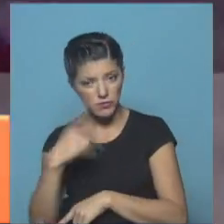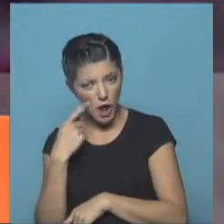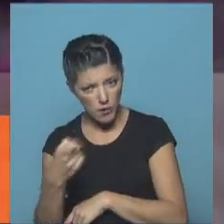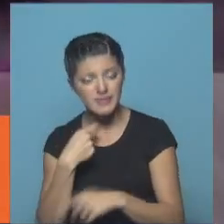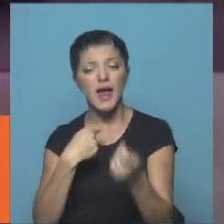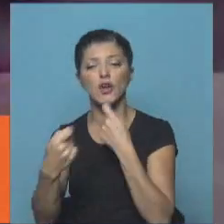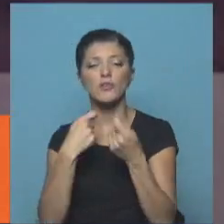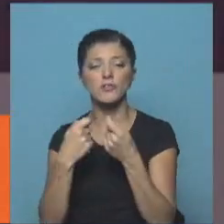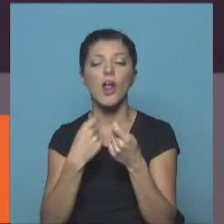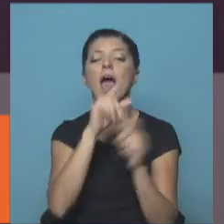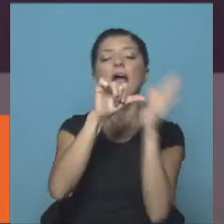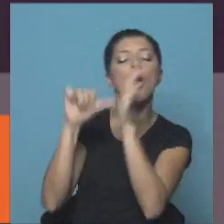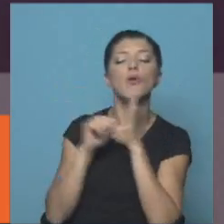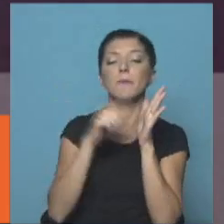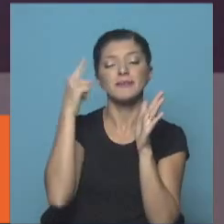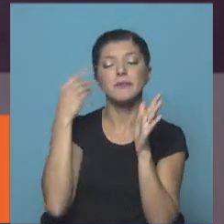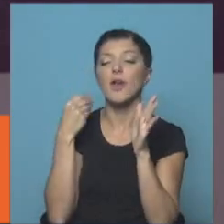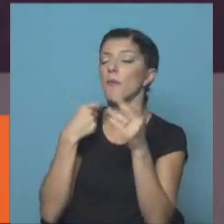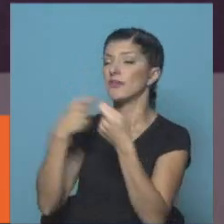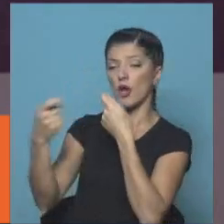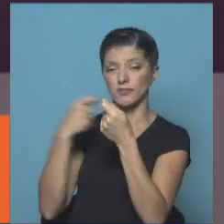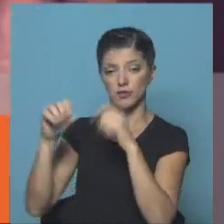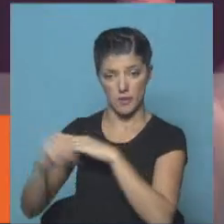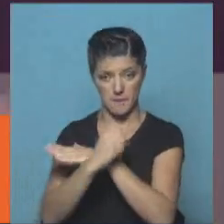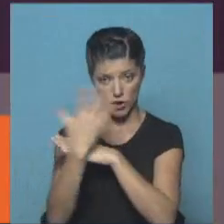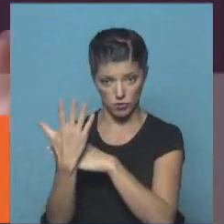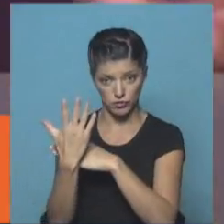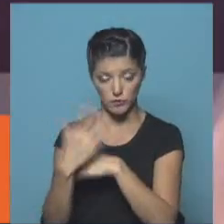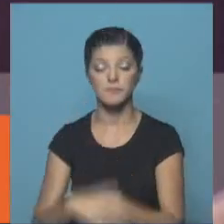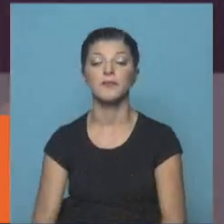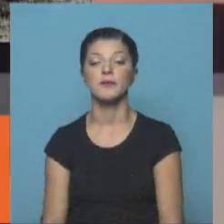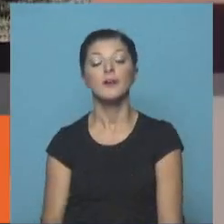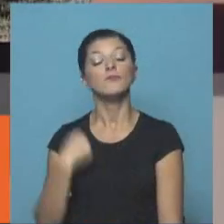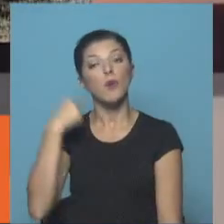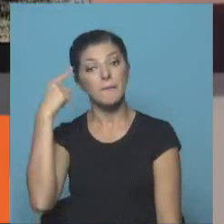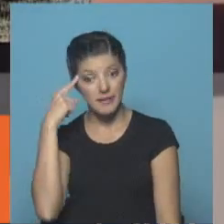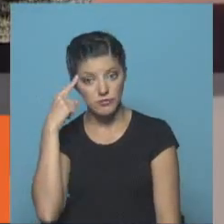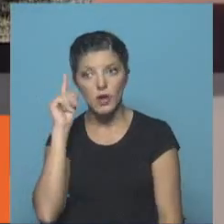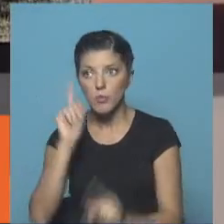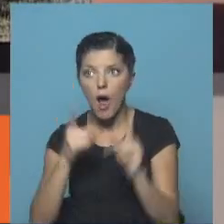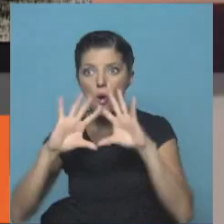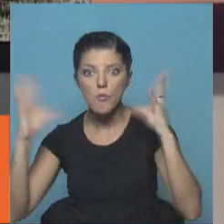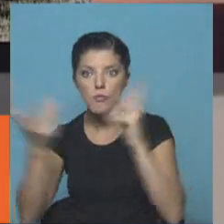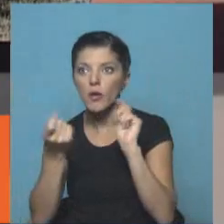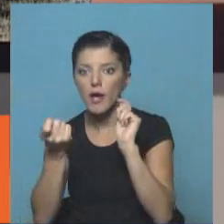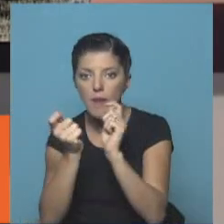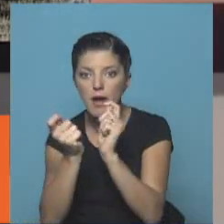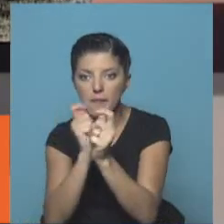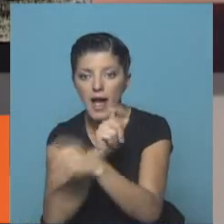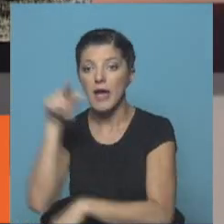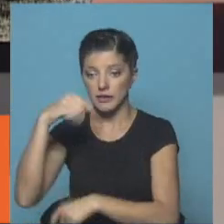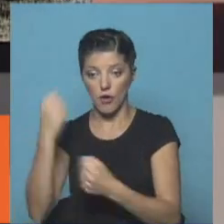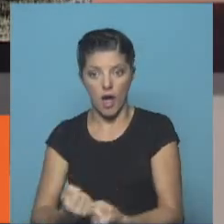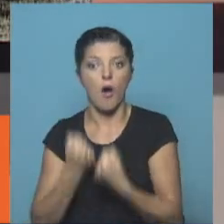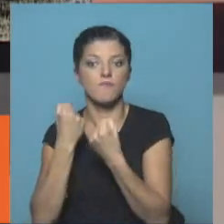con respecto a una negociación con el Mercosur. Yo creo de cualquier forma, visto un mundo, una geopolítica nueva, un mundo que está cambiando, donde aparece China, Europa, Estados